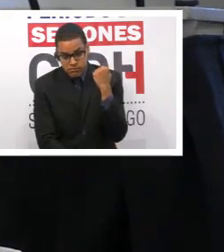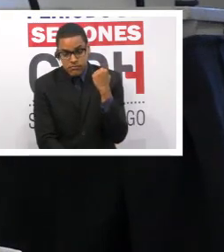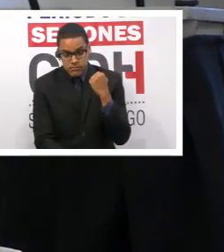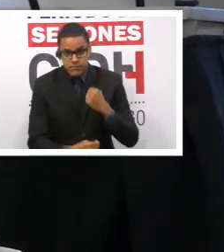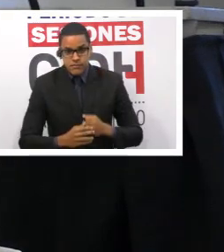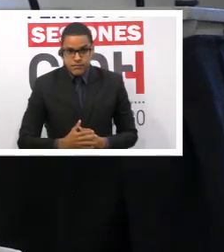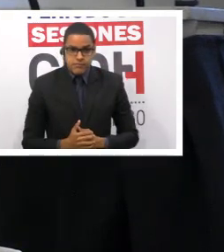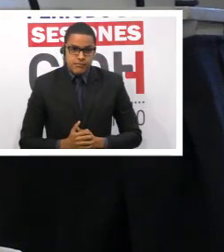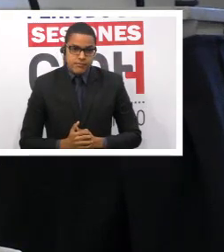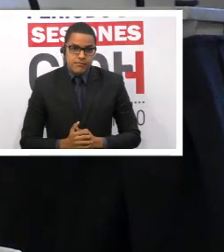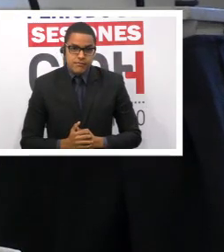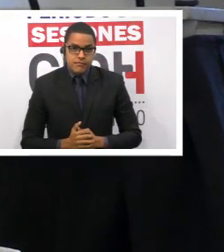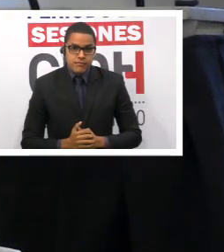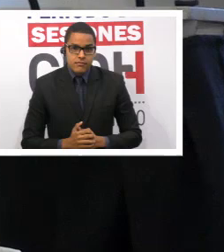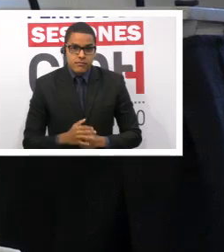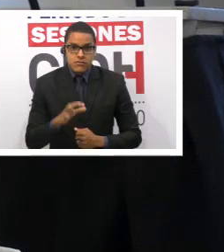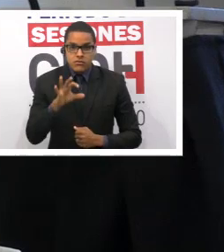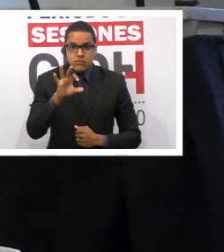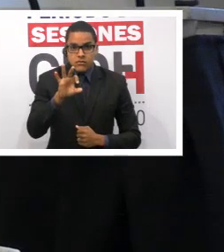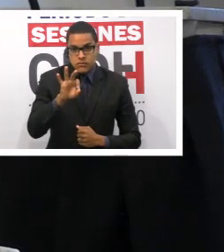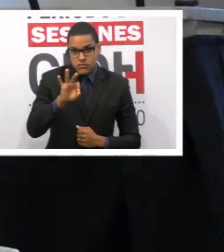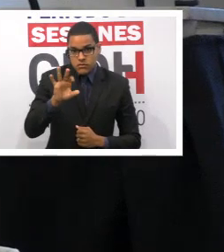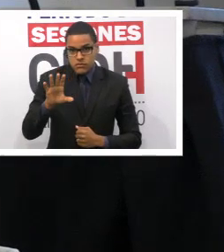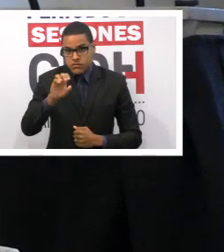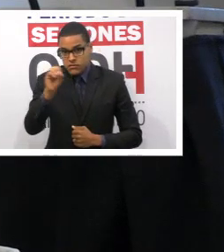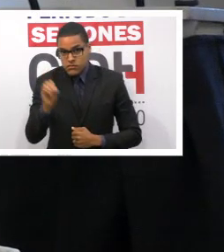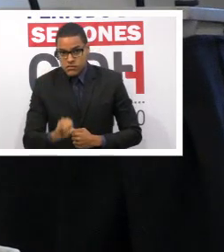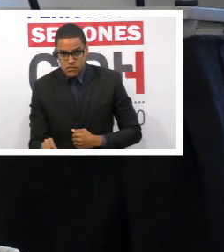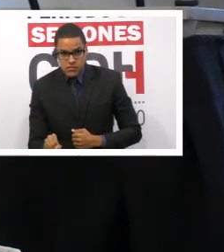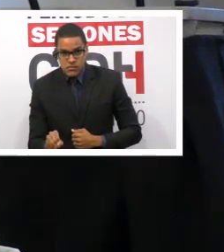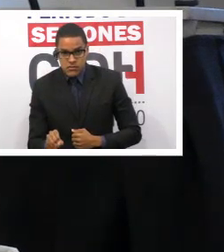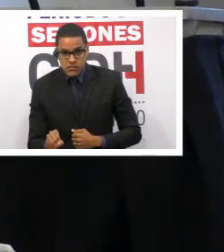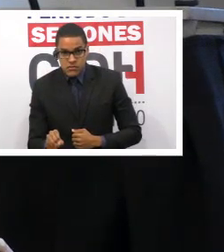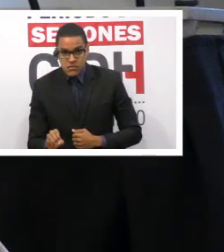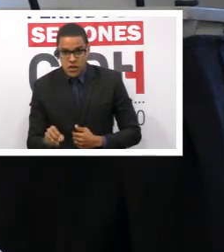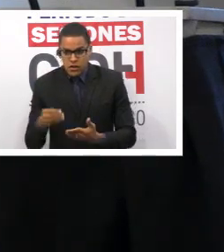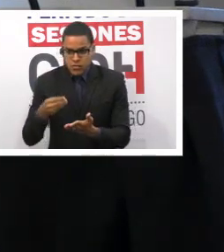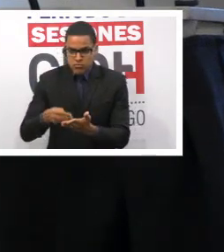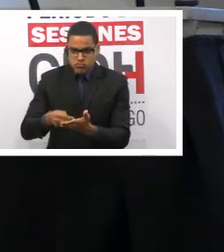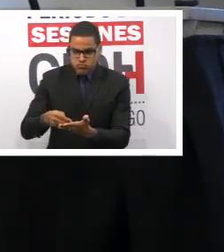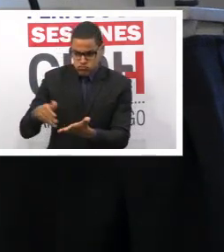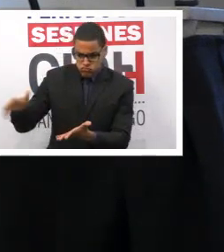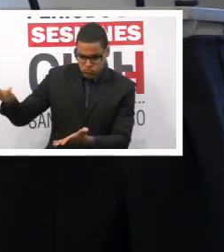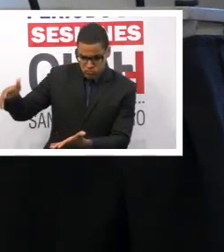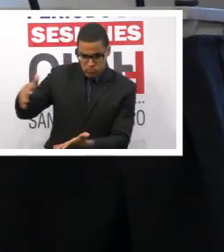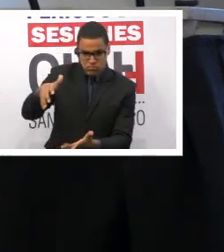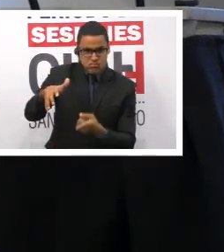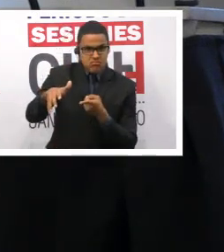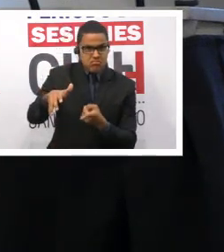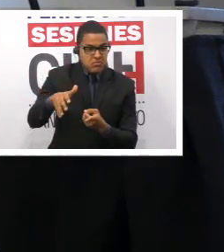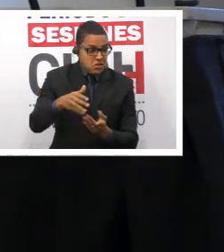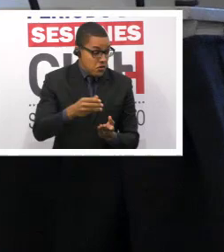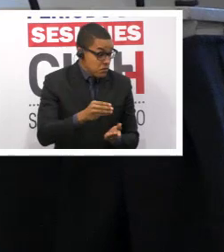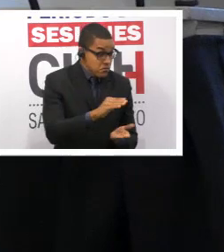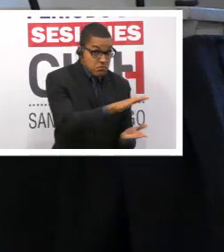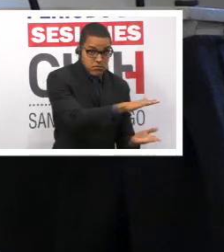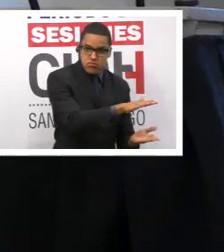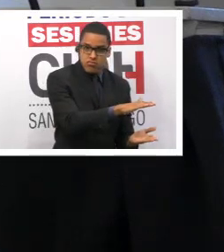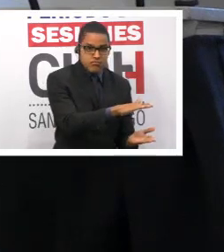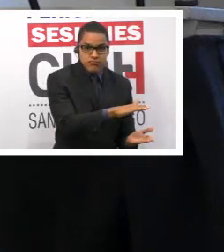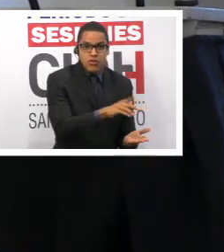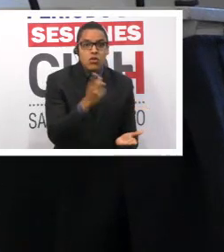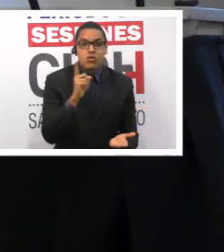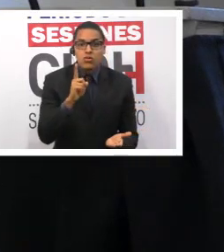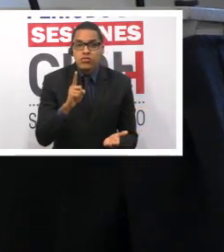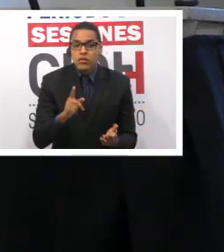oxfam el 95 por ciento del aumento de la riqueza en el último año fue a parar al 10% más rico de la población la política